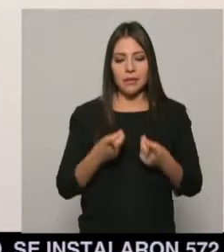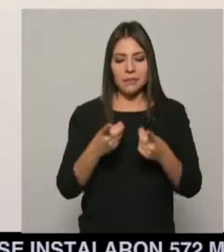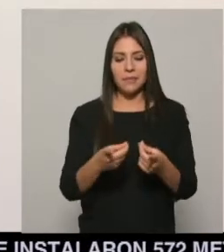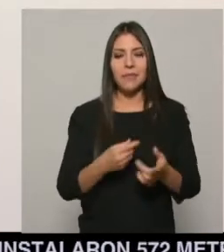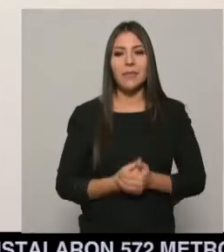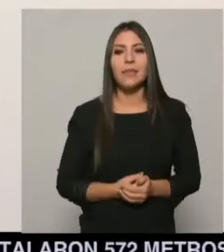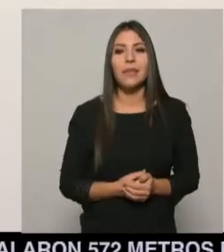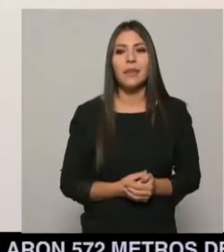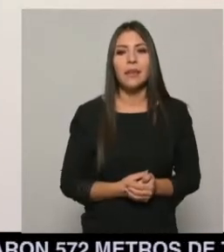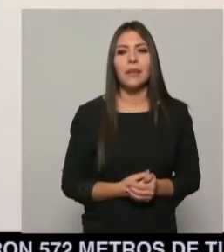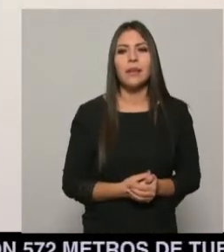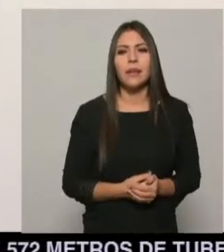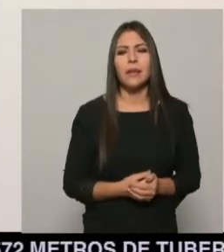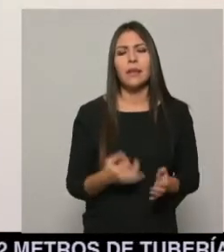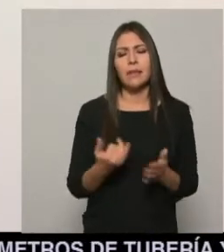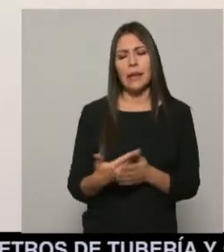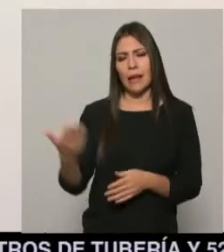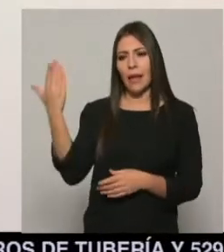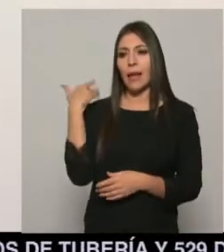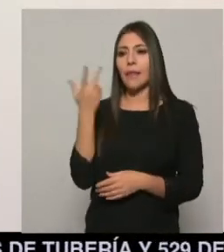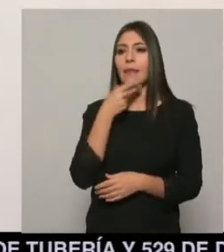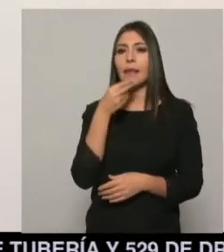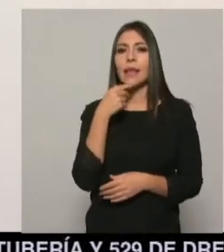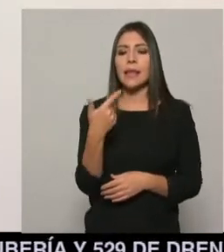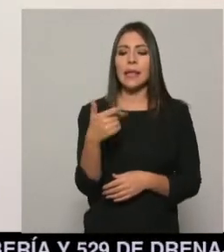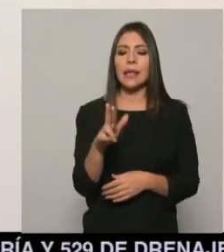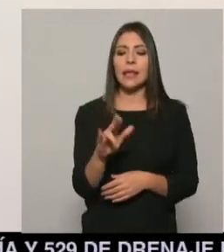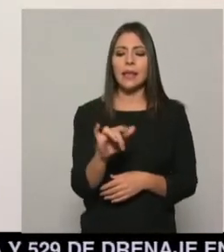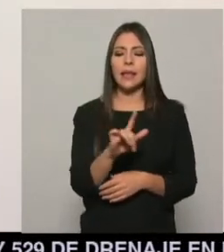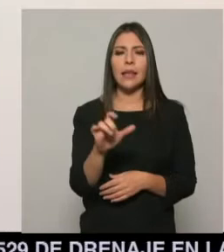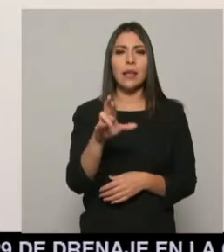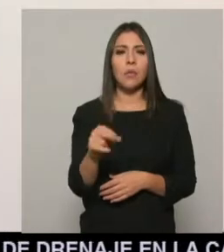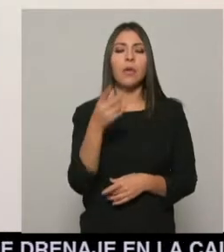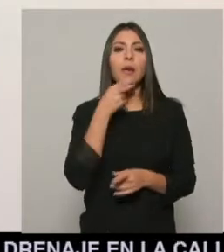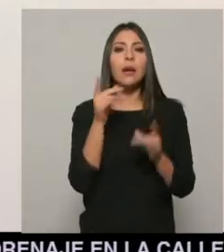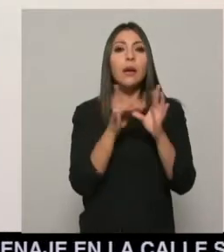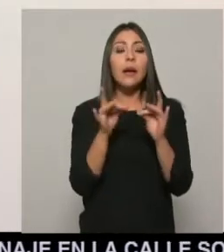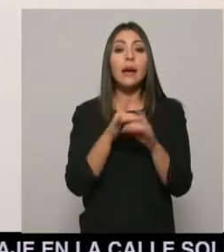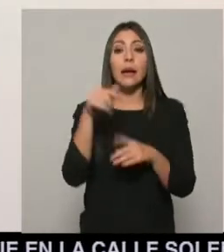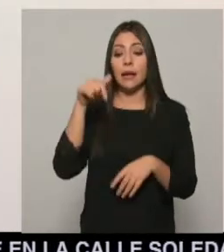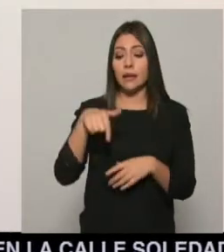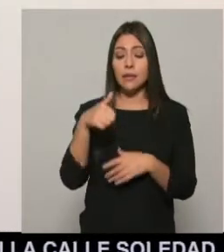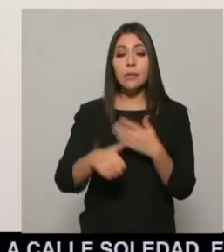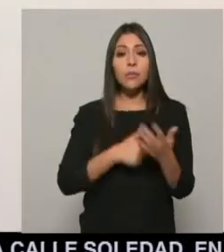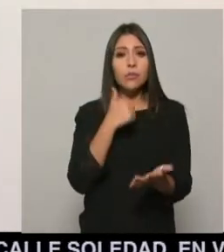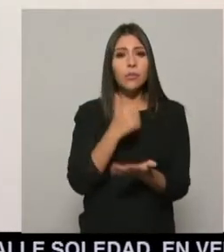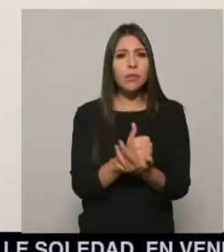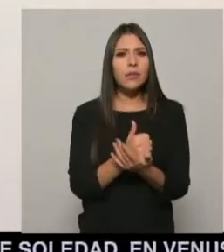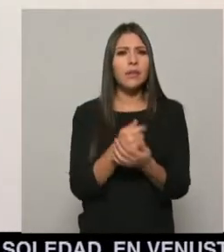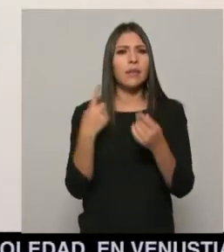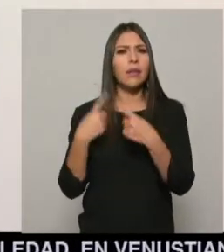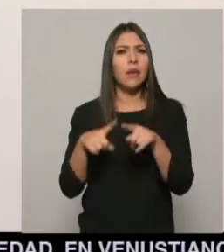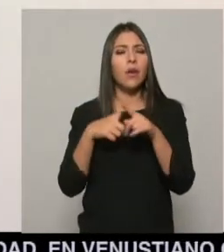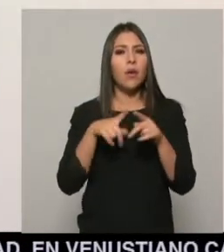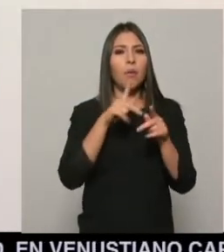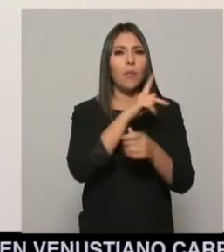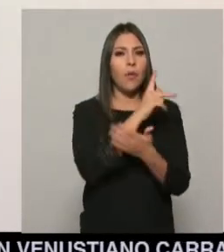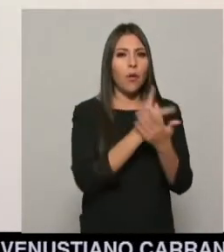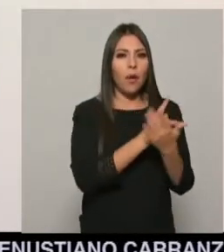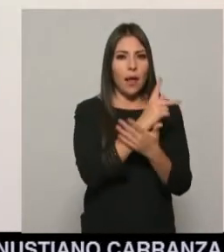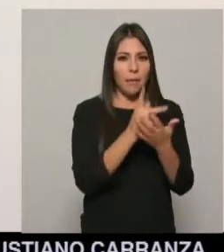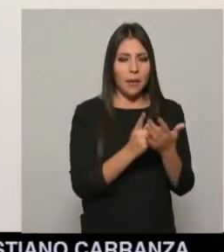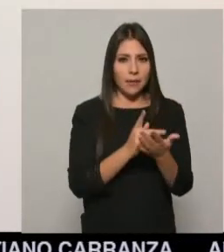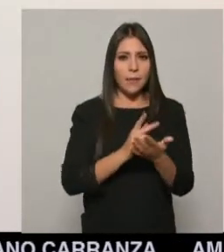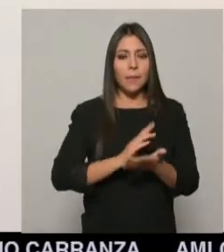no como decía Guillermo, que por supuesto comparto en gran medida sus observaciones, salvo que en la capital los programas se hacían leyes. Aquí las